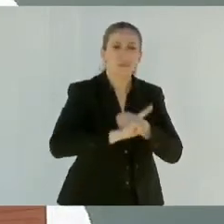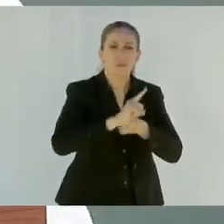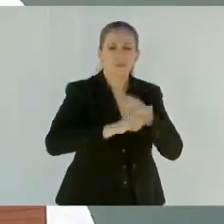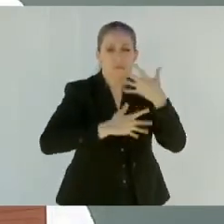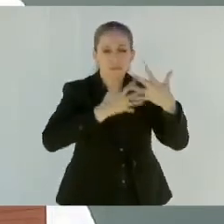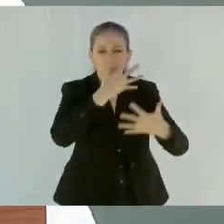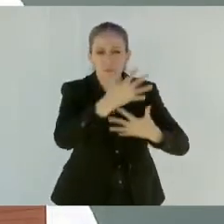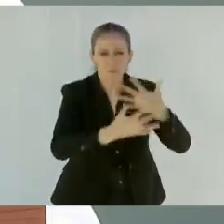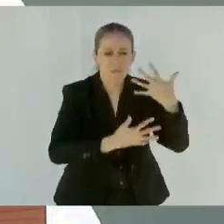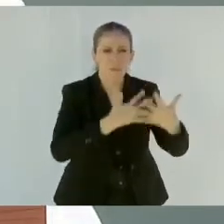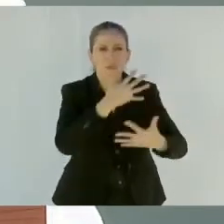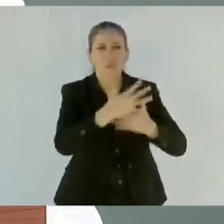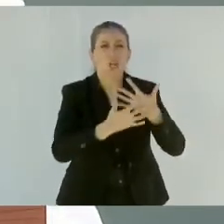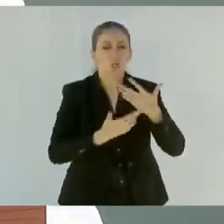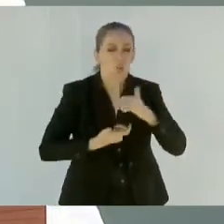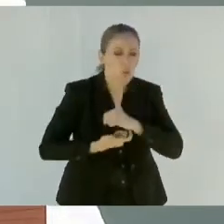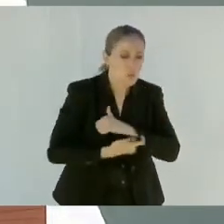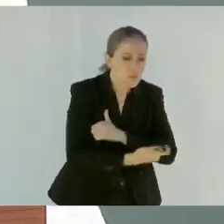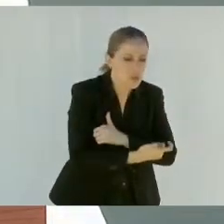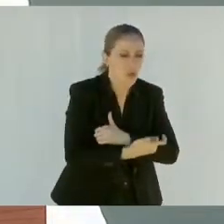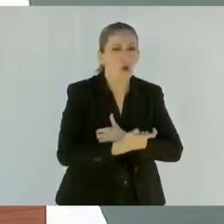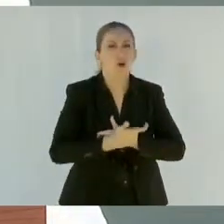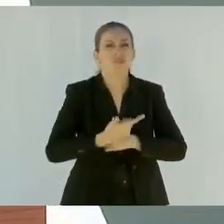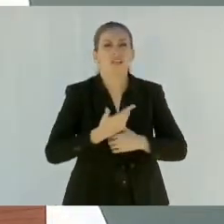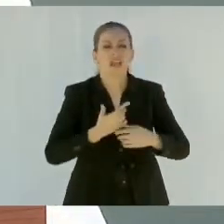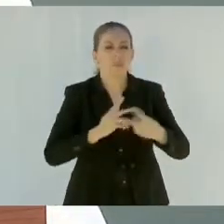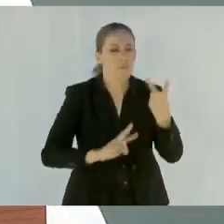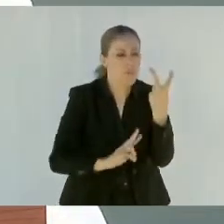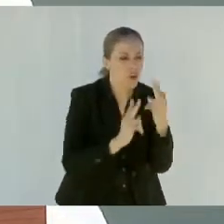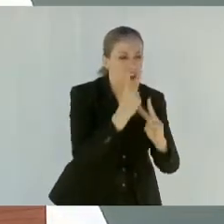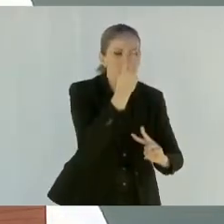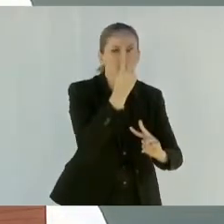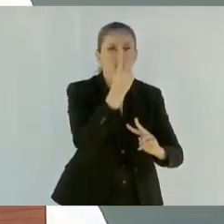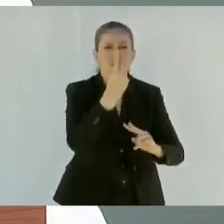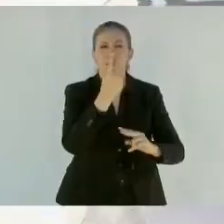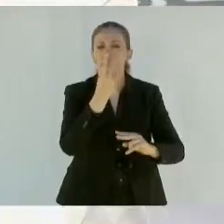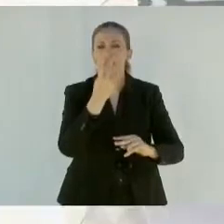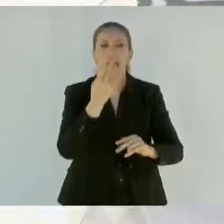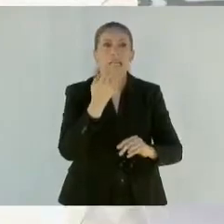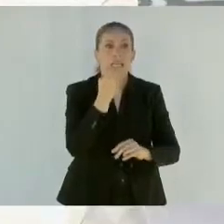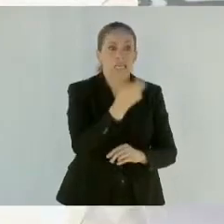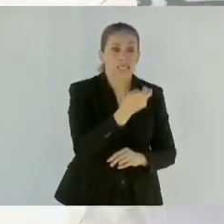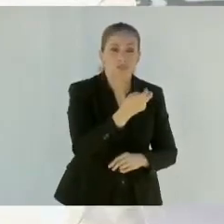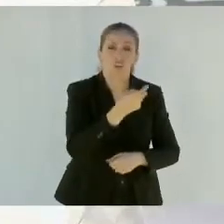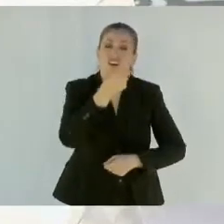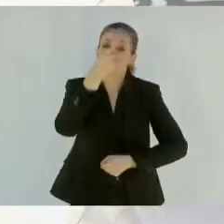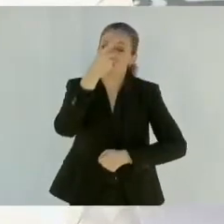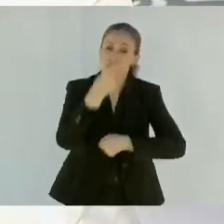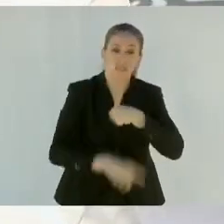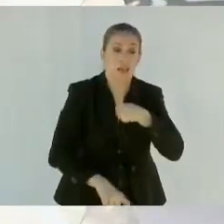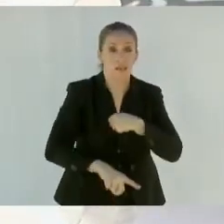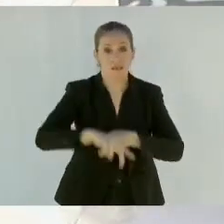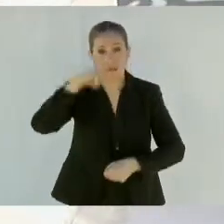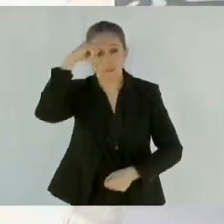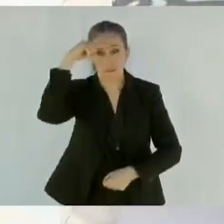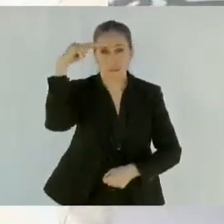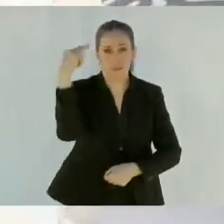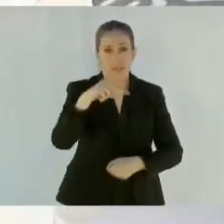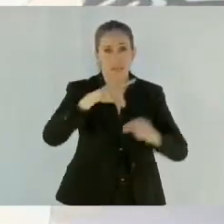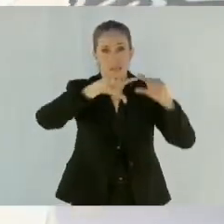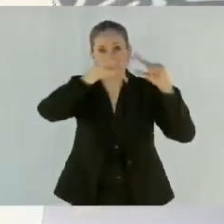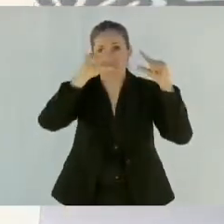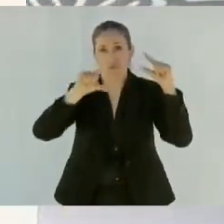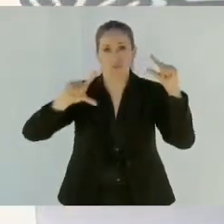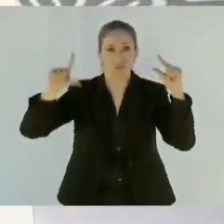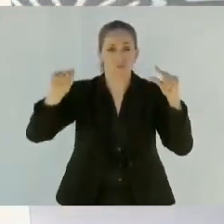lo que más ha dañado a México. Nada ha dañado más a México que la deshonestidad de